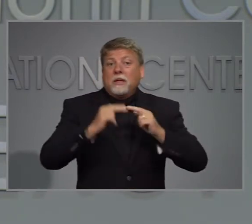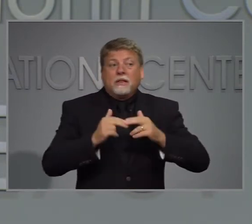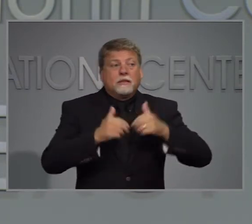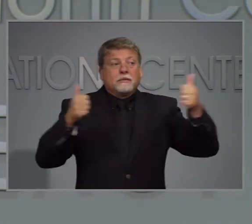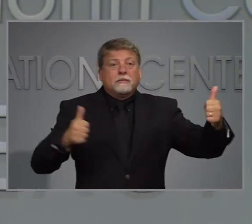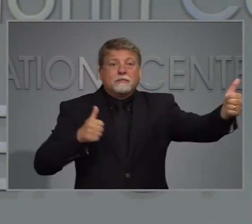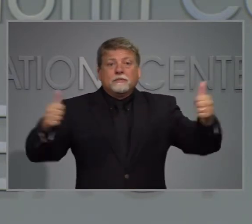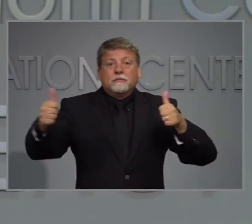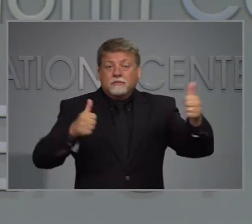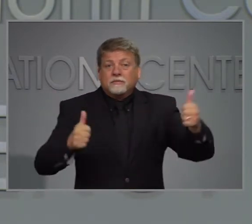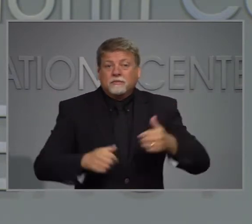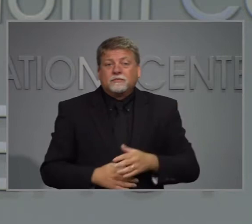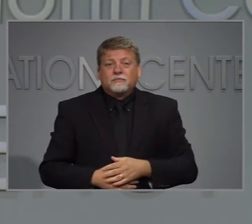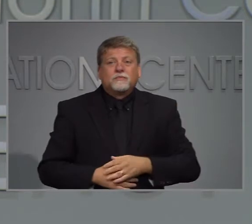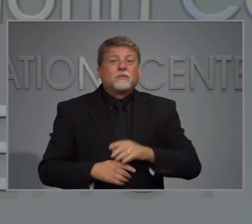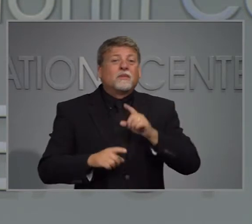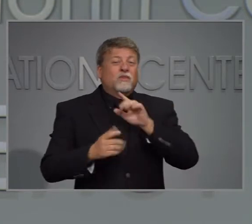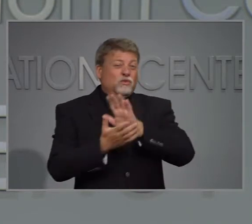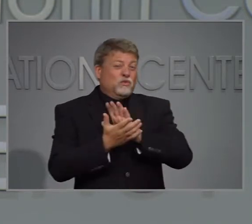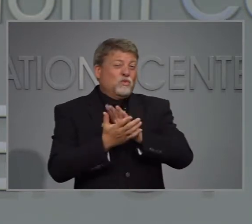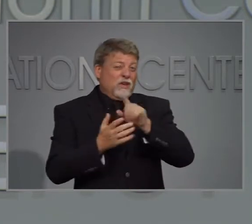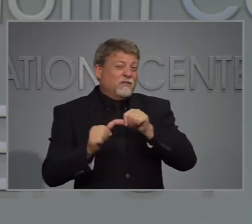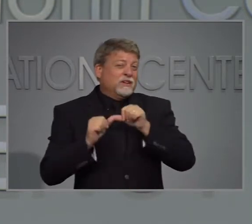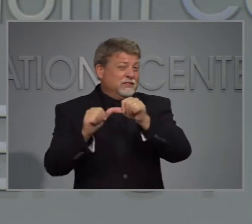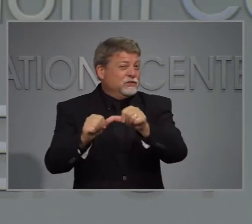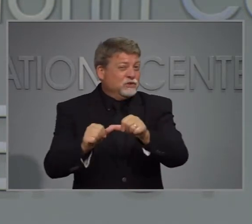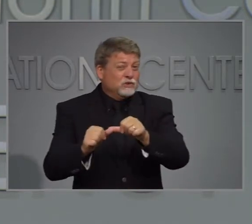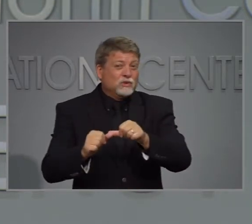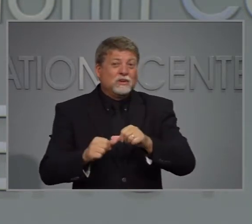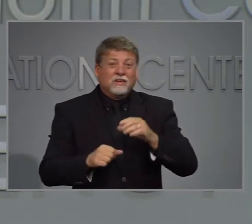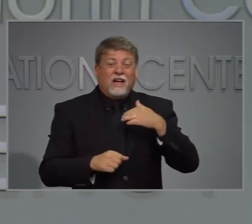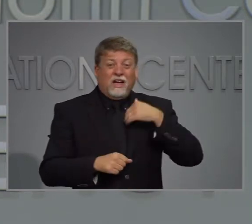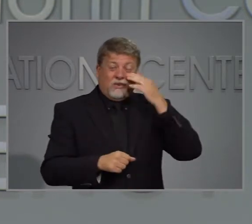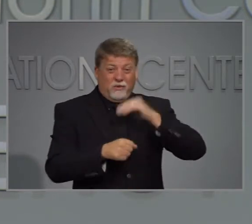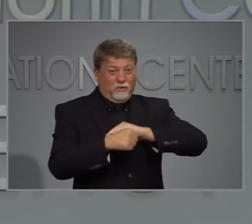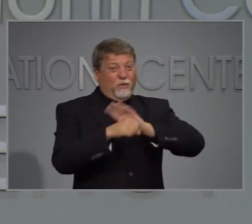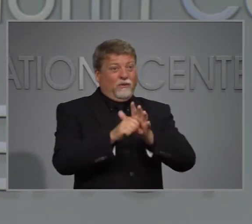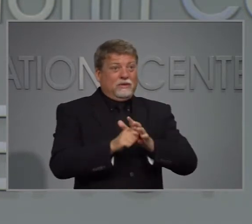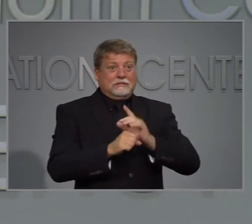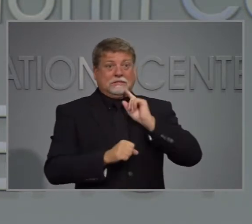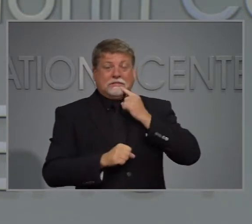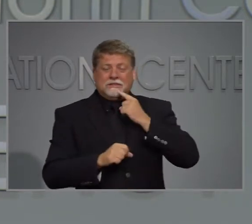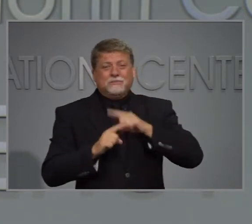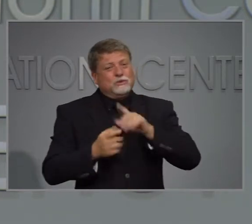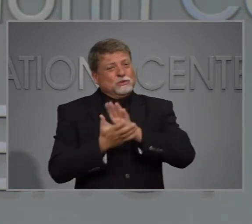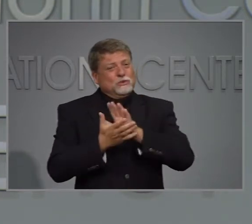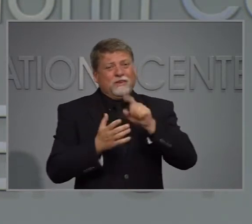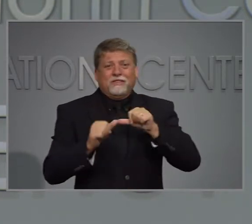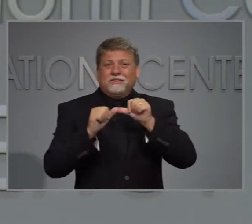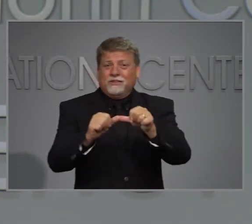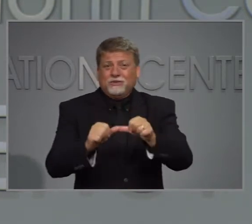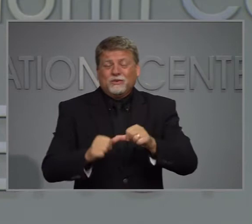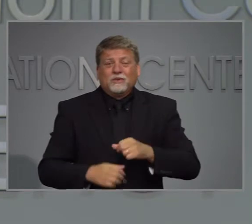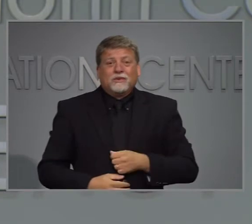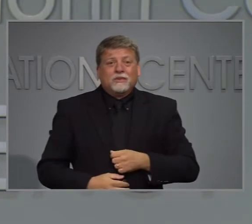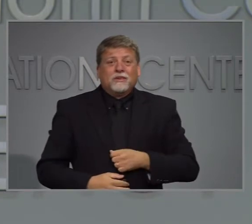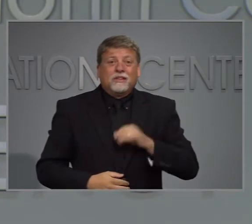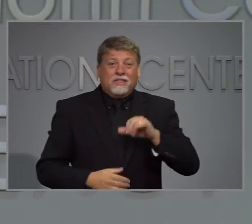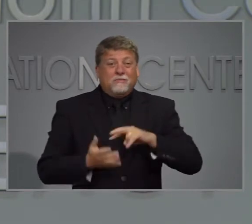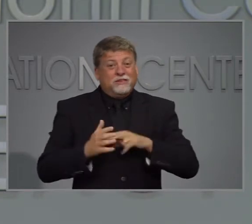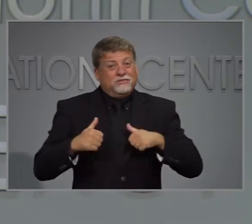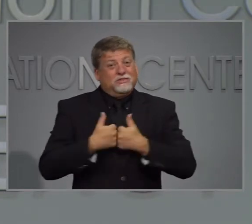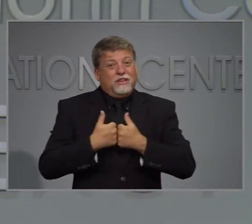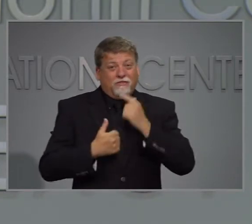bien importante. La educación debe continuar aun cuando hay pandemia. El aprendizaje presencial tiene beneficios,